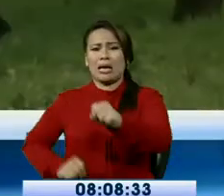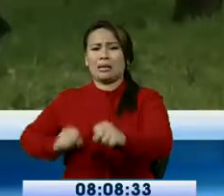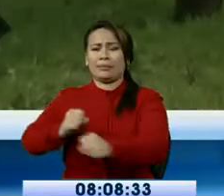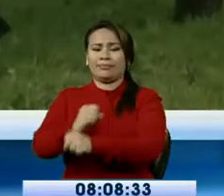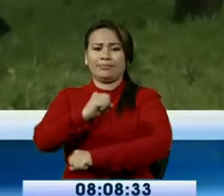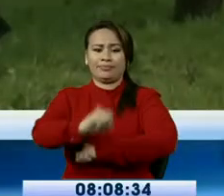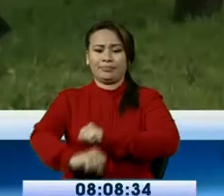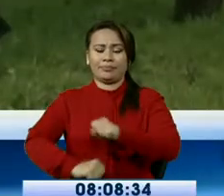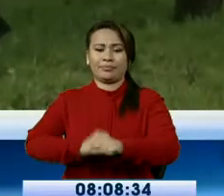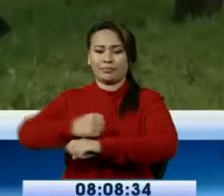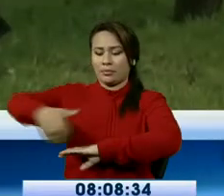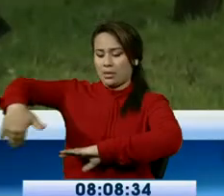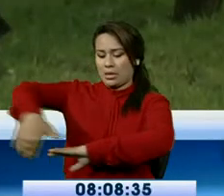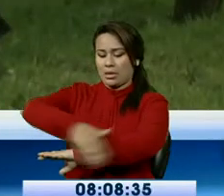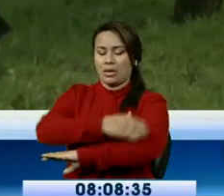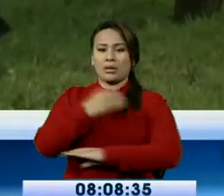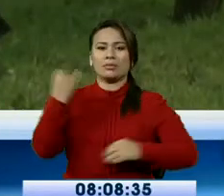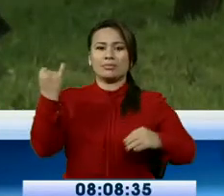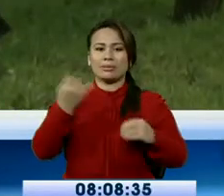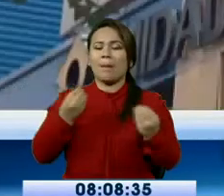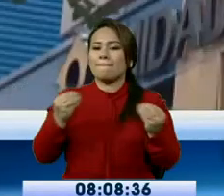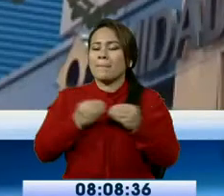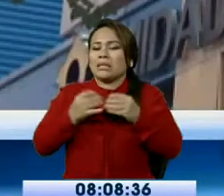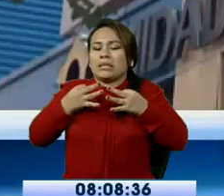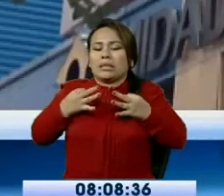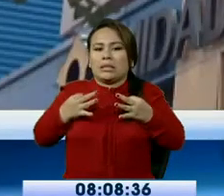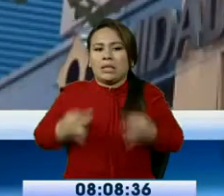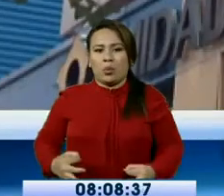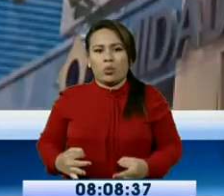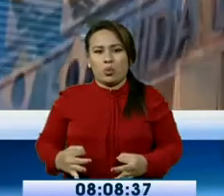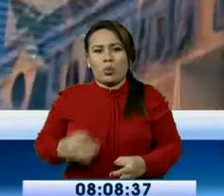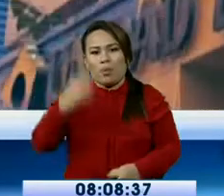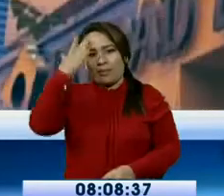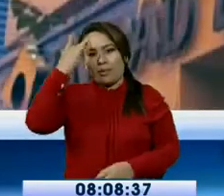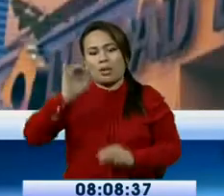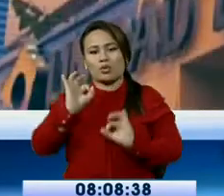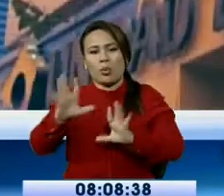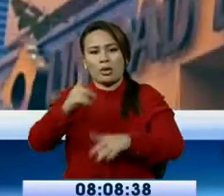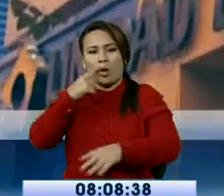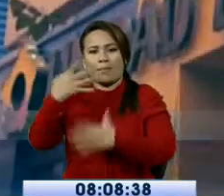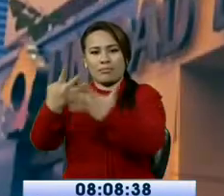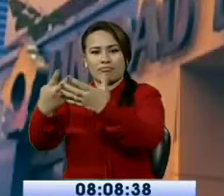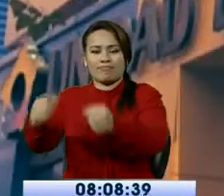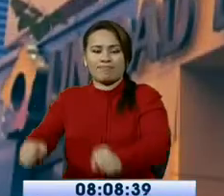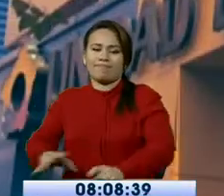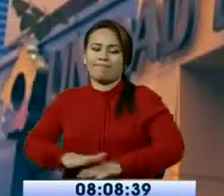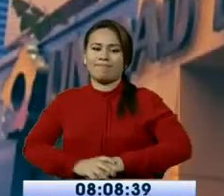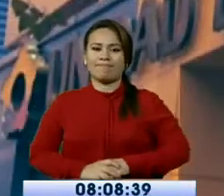calles y espacios verdes serán más seguros. En Quito informó Iván Casamen.